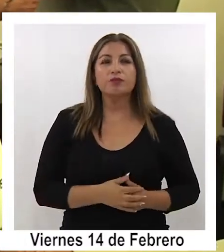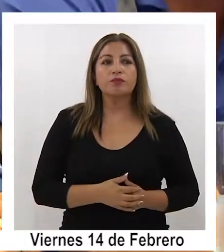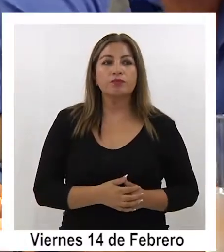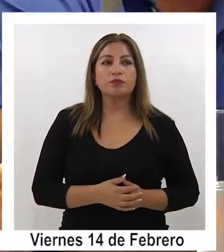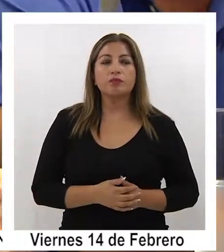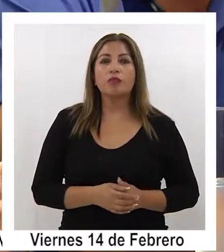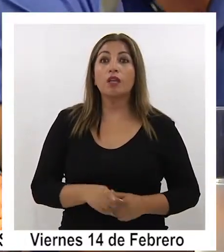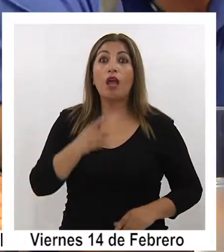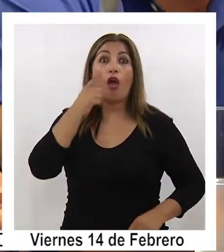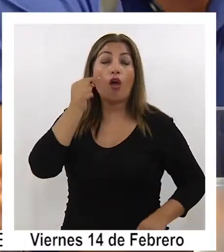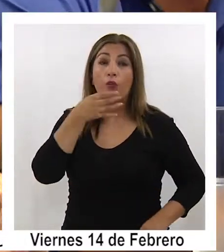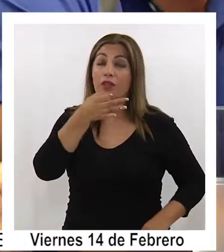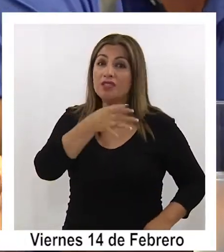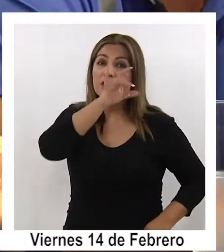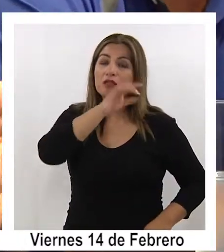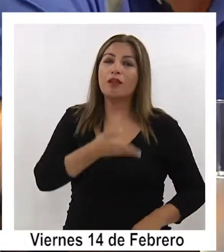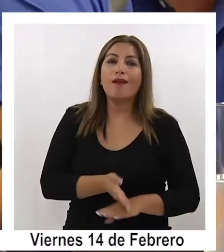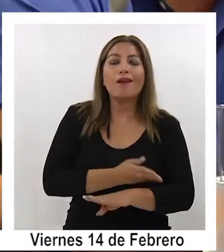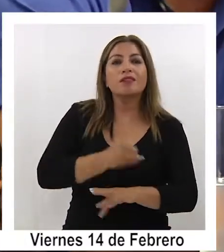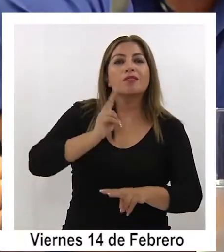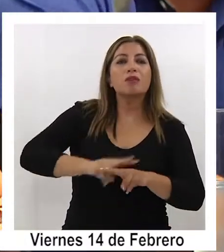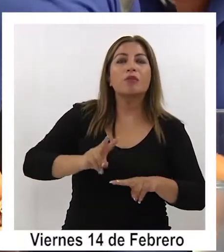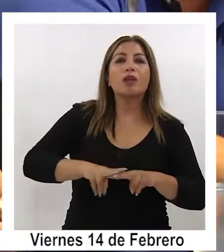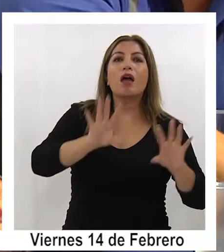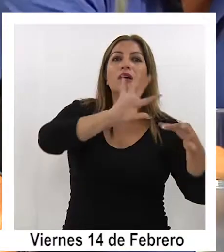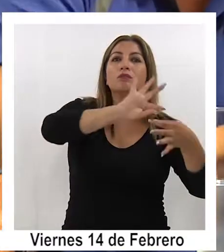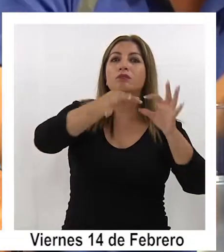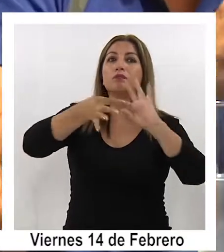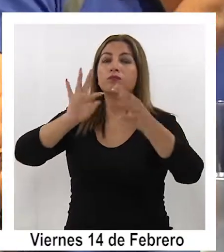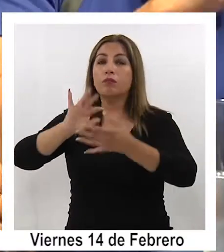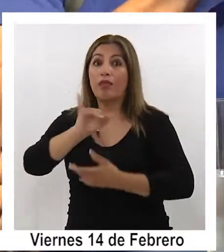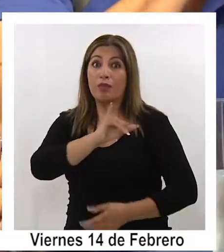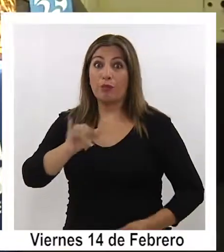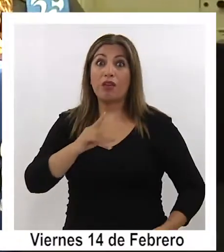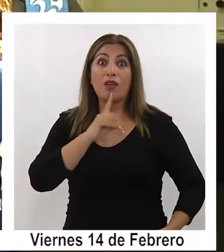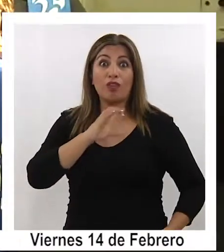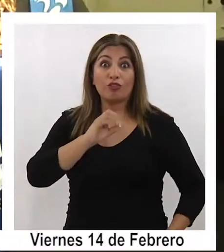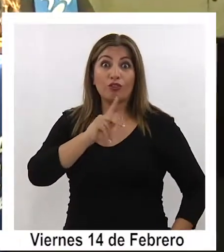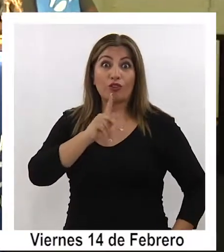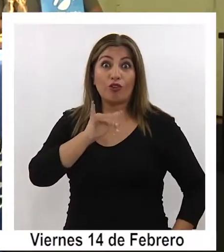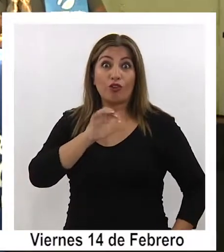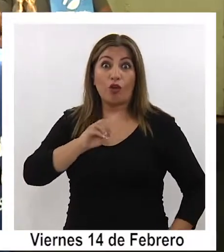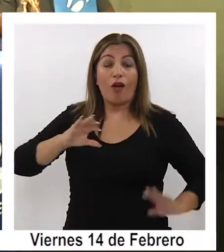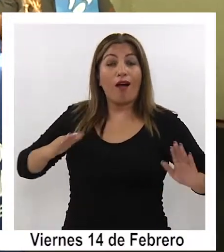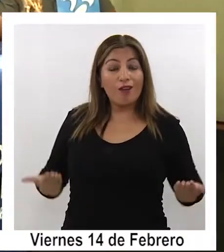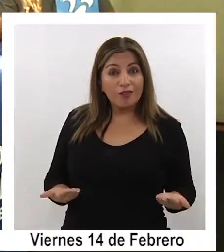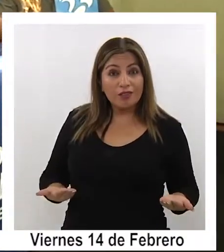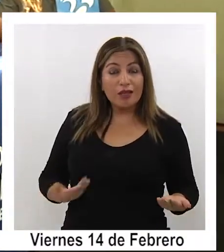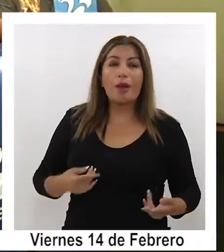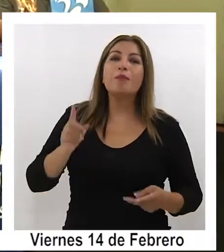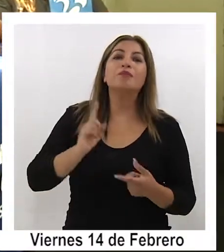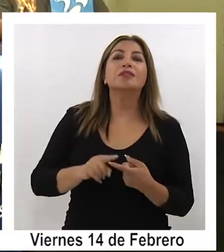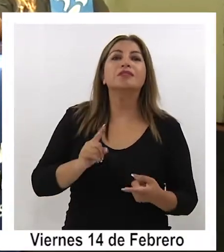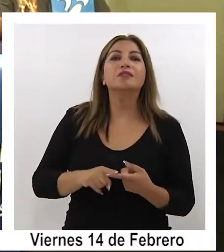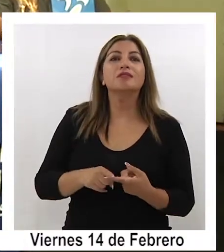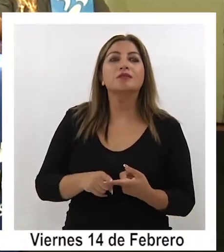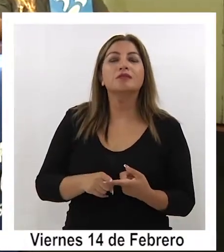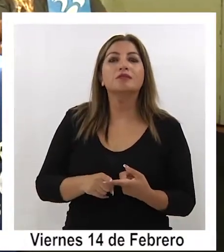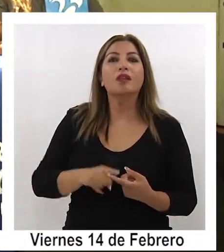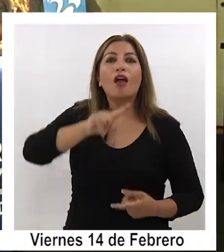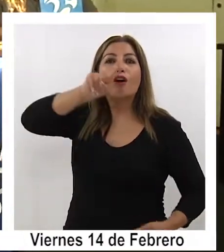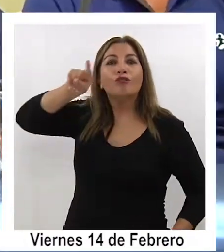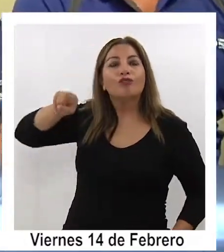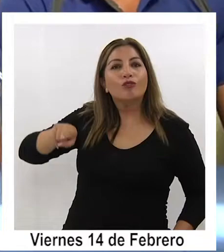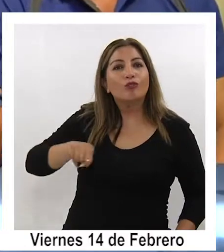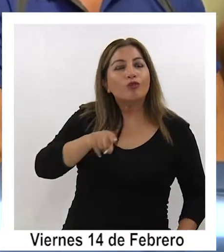ahora. El dirigente señala que Chile se prepara para los Juegos Olímpicos después de Tokio y que mientras tanto participan en la